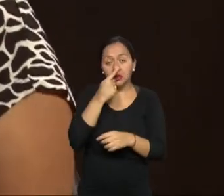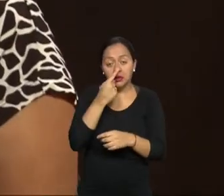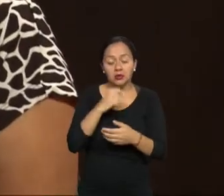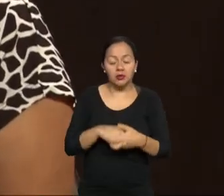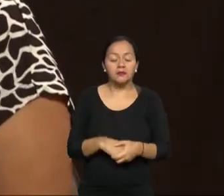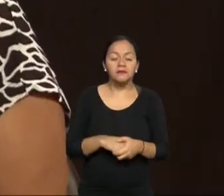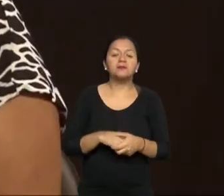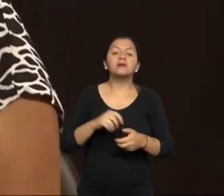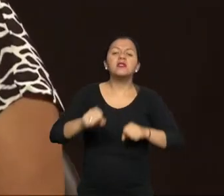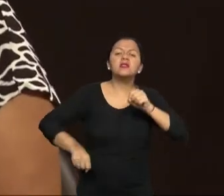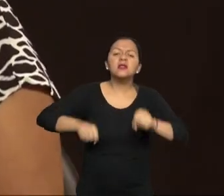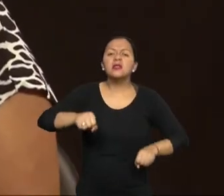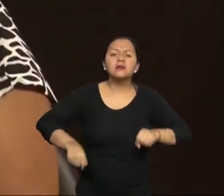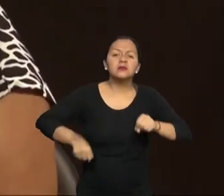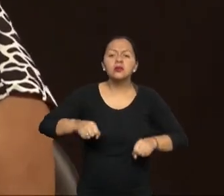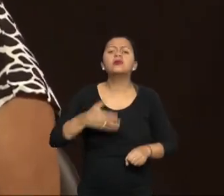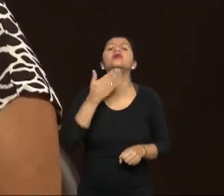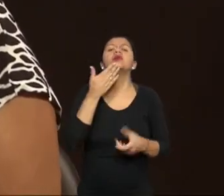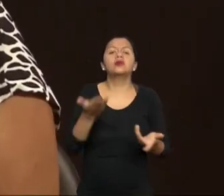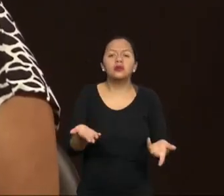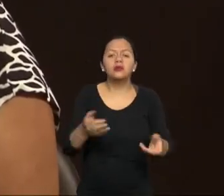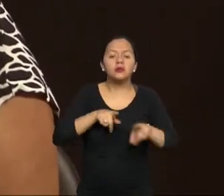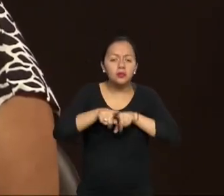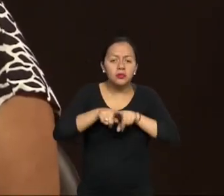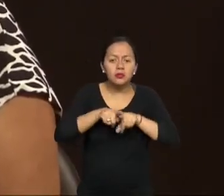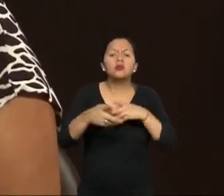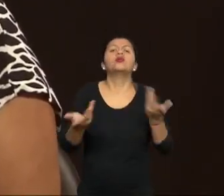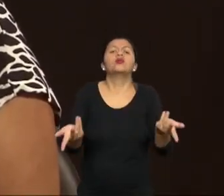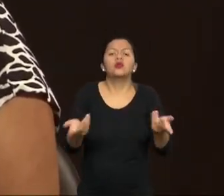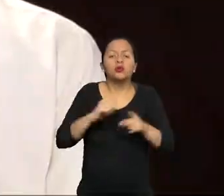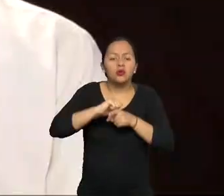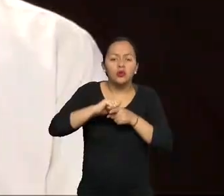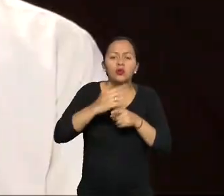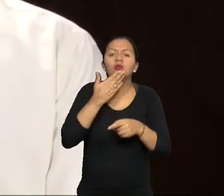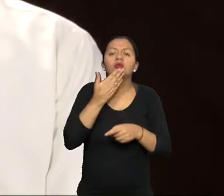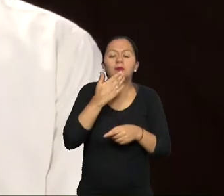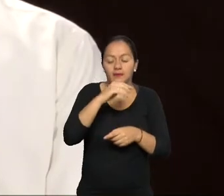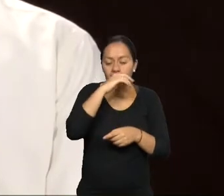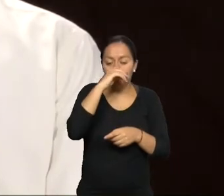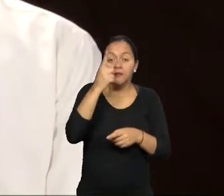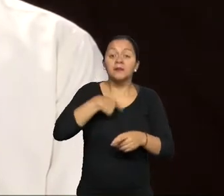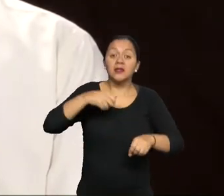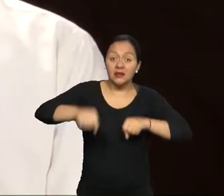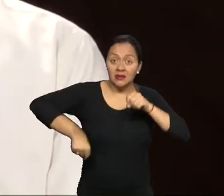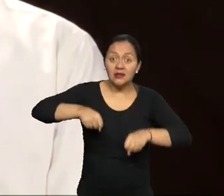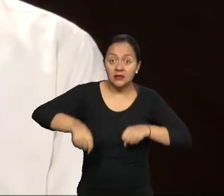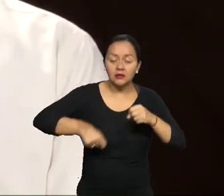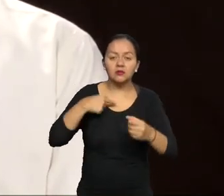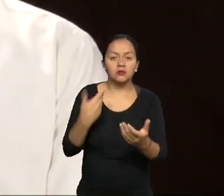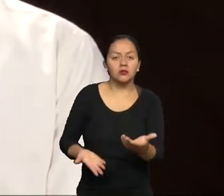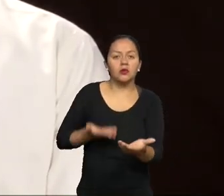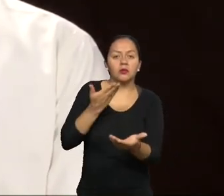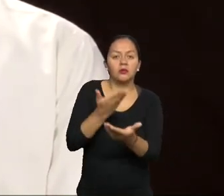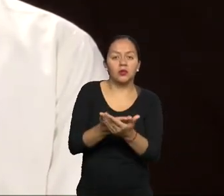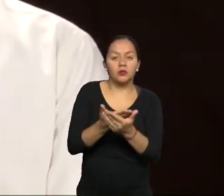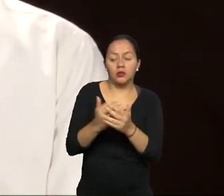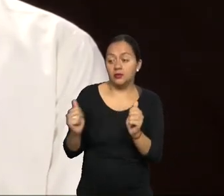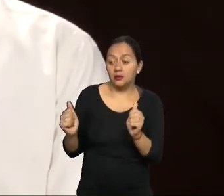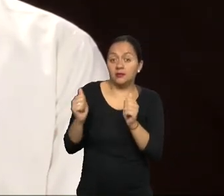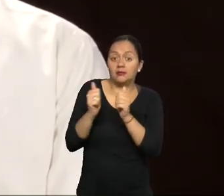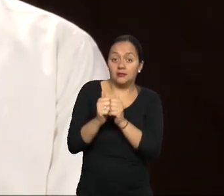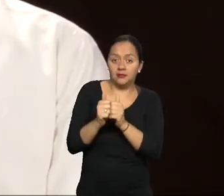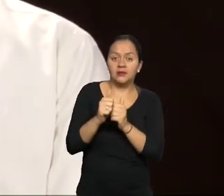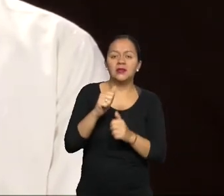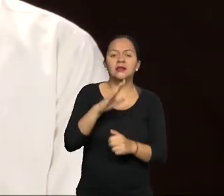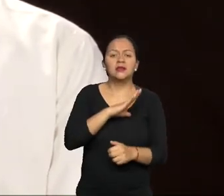hablamos de lo mismo, entiendo. ¿Cómo se practica el deporte en este caso? El ciclismo, tenemos una propuesta junto al señor Miguel Ramos, hace